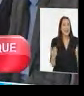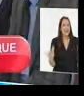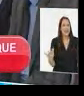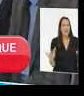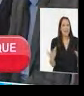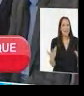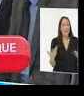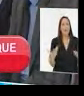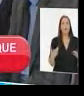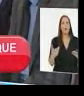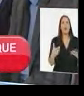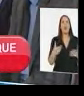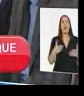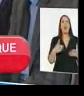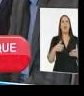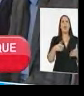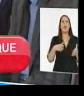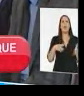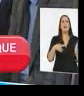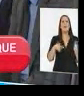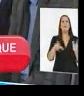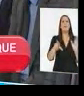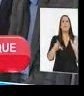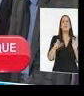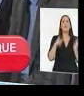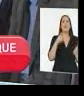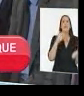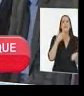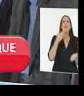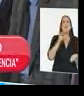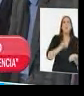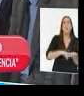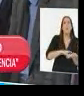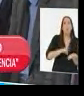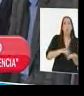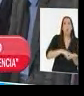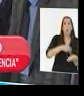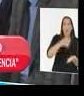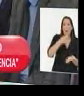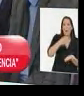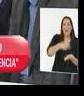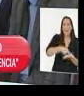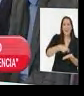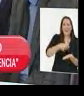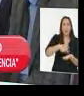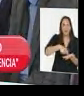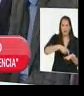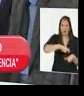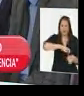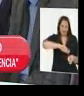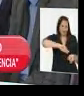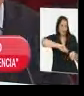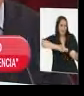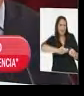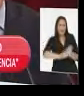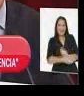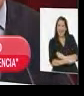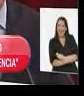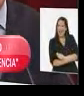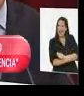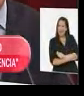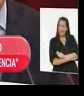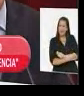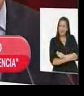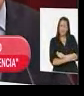pudiendo prever las dificultades que esto tenía socialmente? Recordemos el nivel de improvisación que empezaron con un aumento sin audiencia